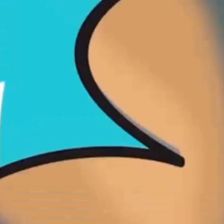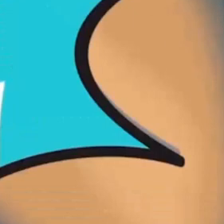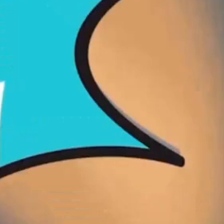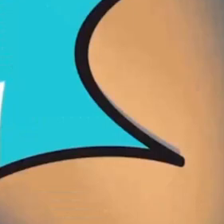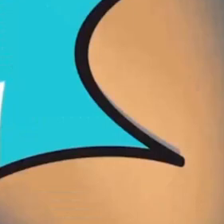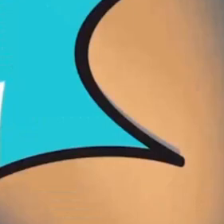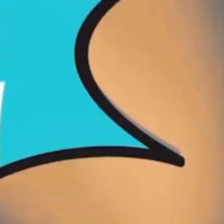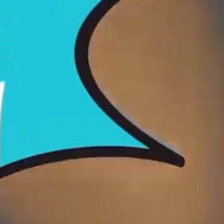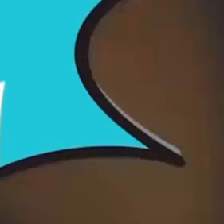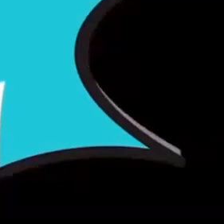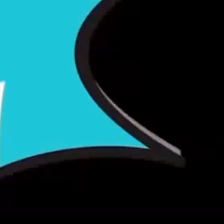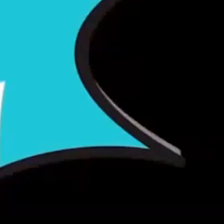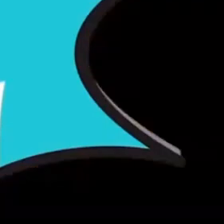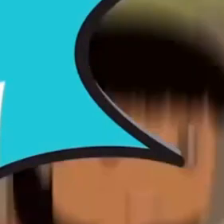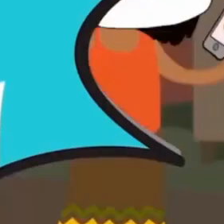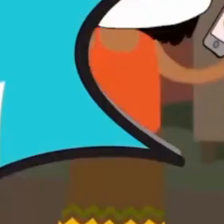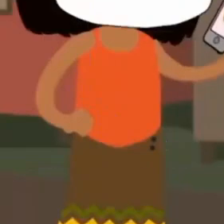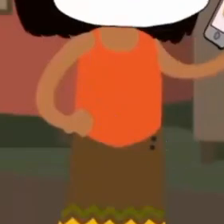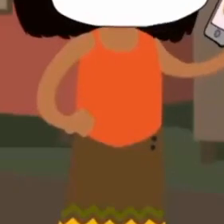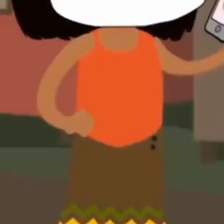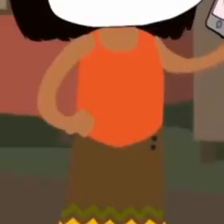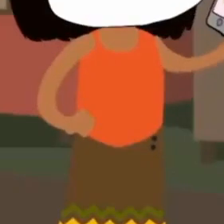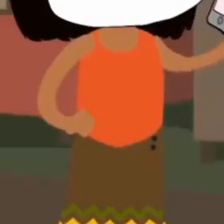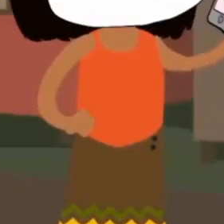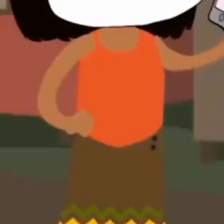kakocha.